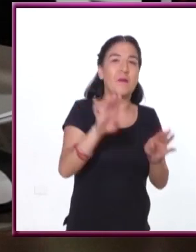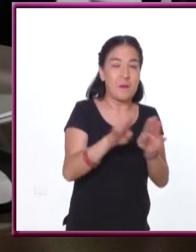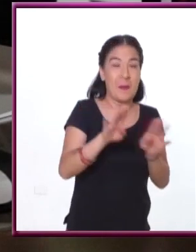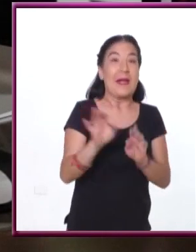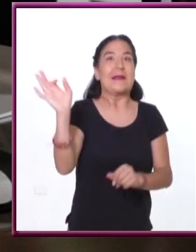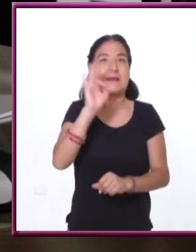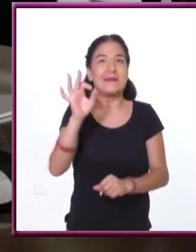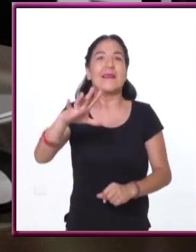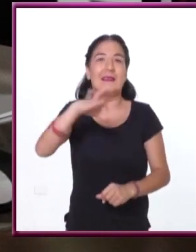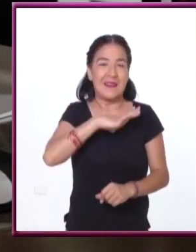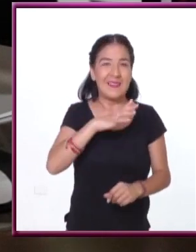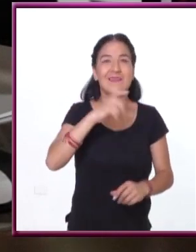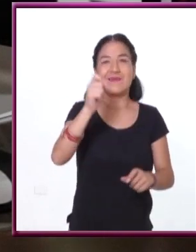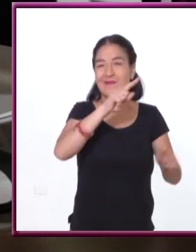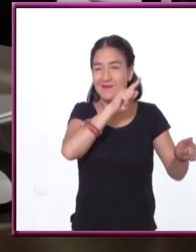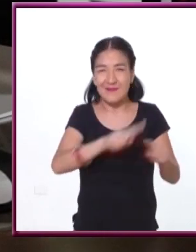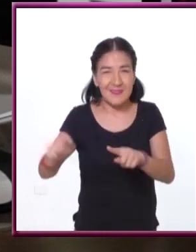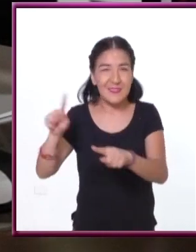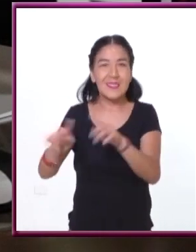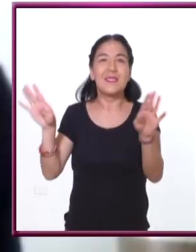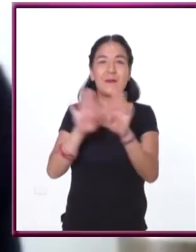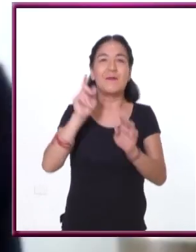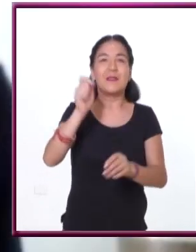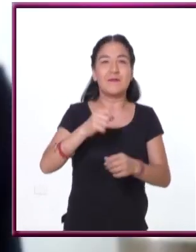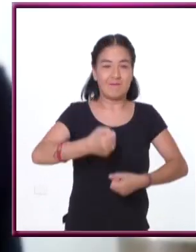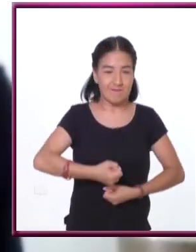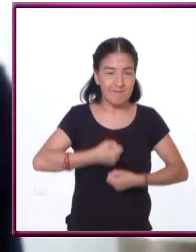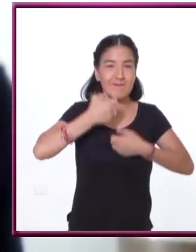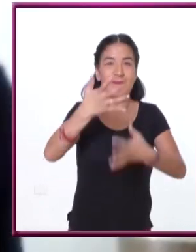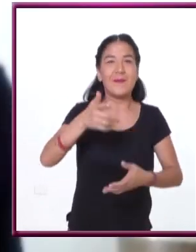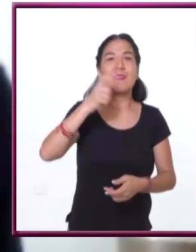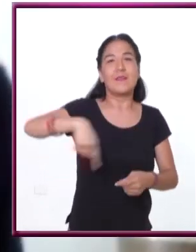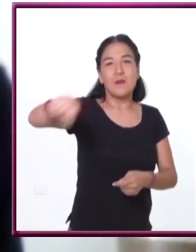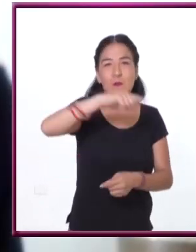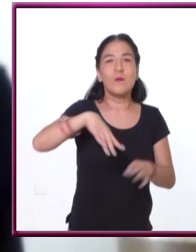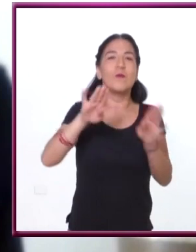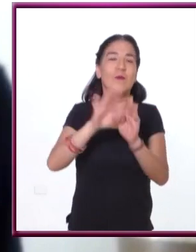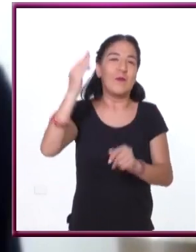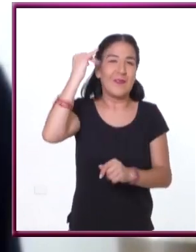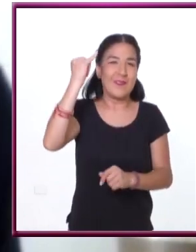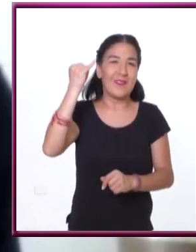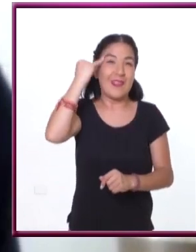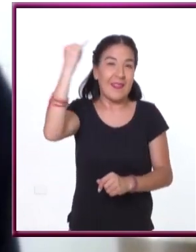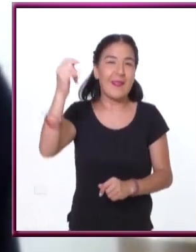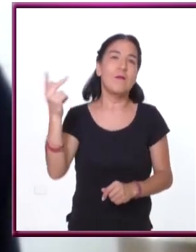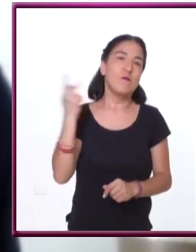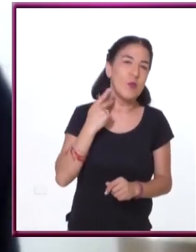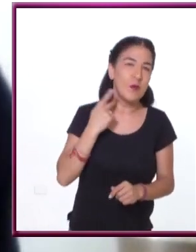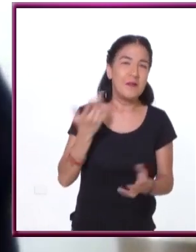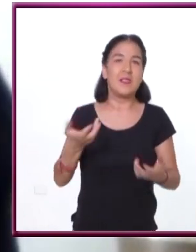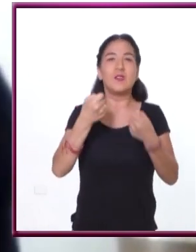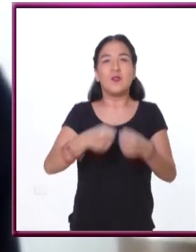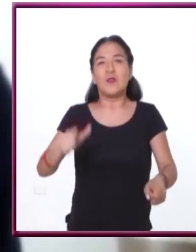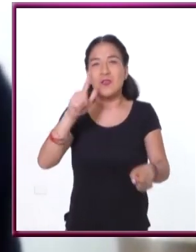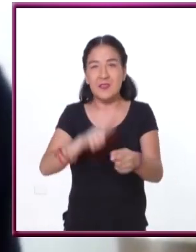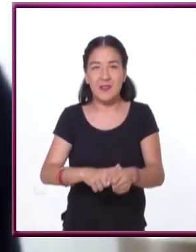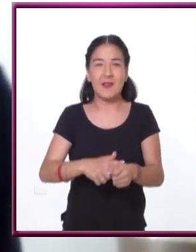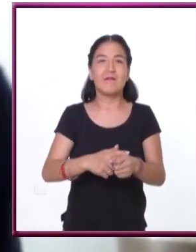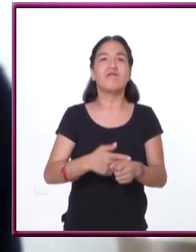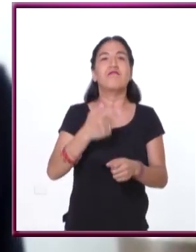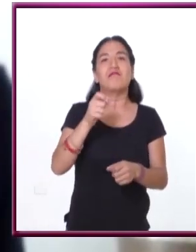altas posibilidades, diversas posibilidades de expresión de las ideas políticas, de las ideas sociales, de las